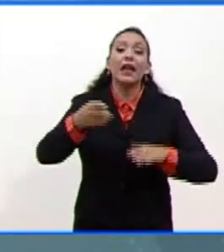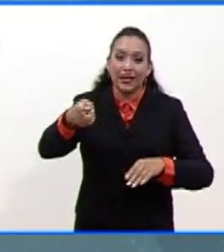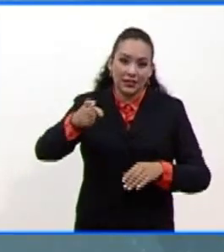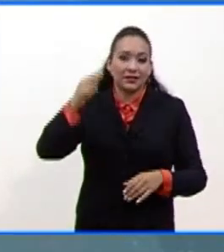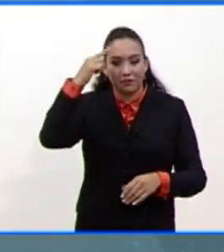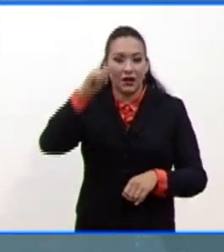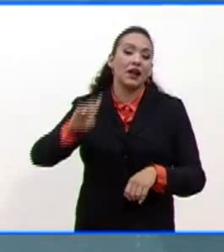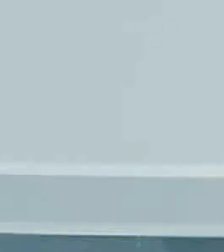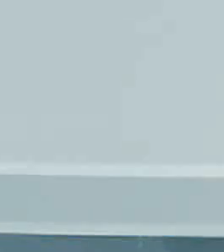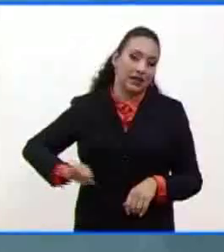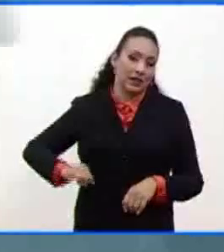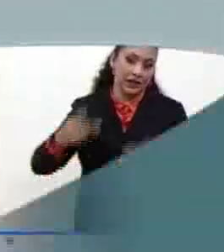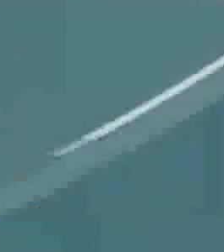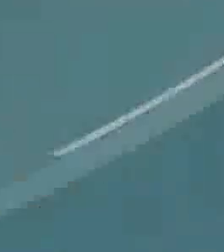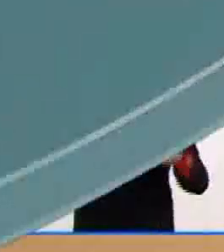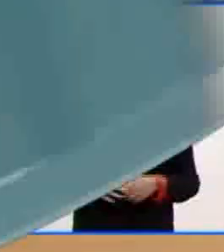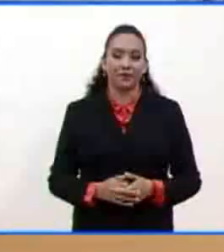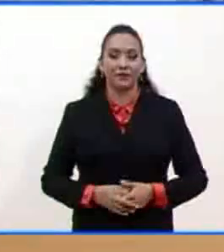público.